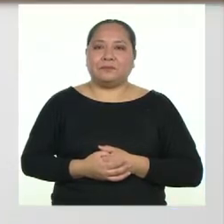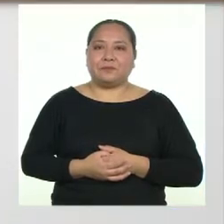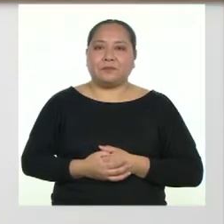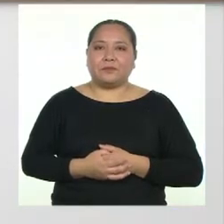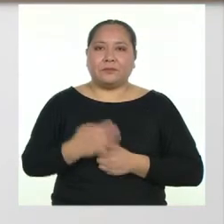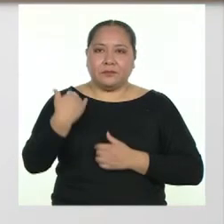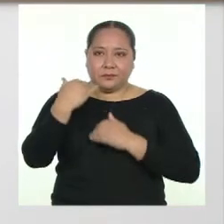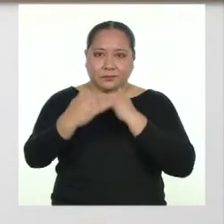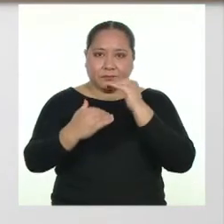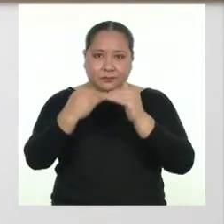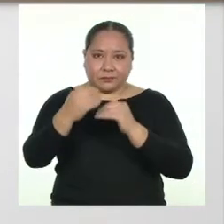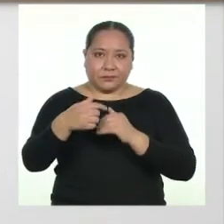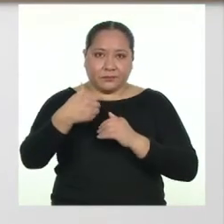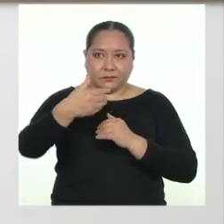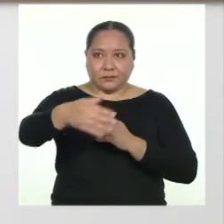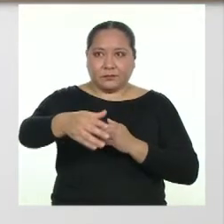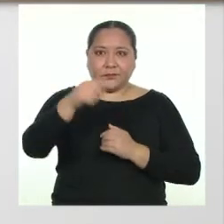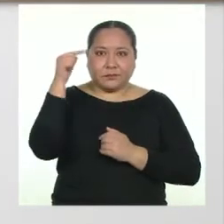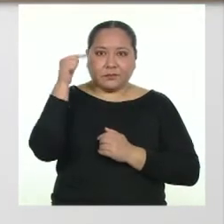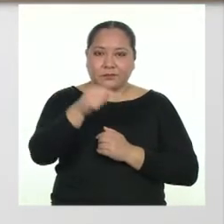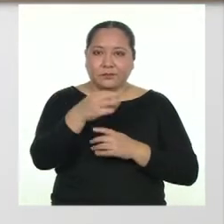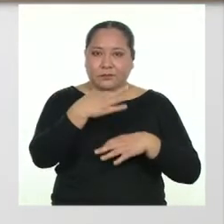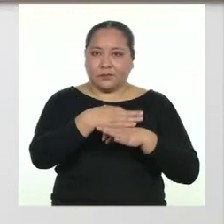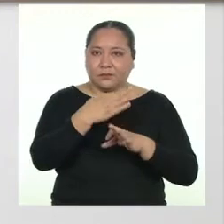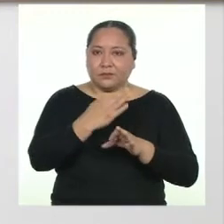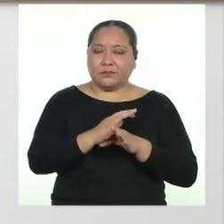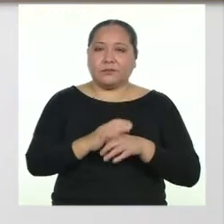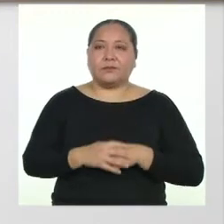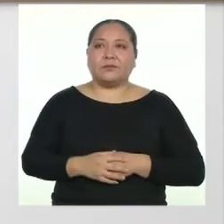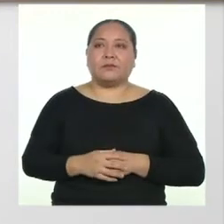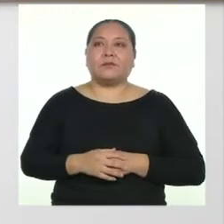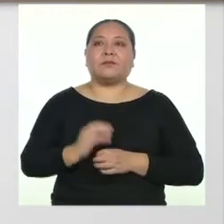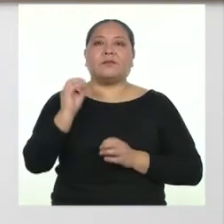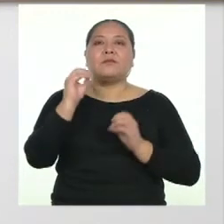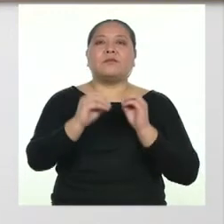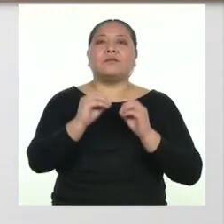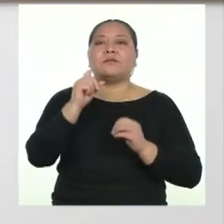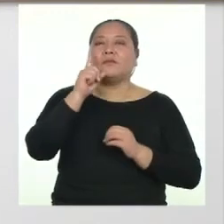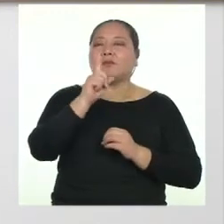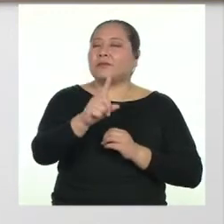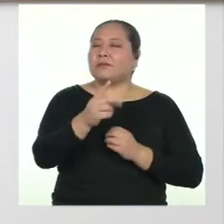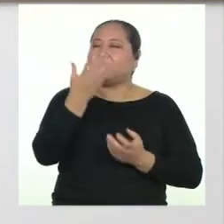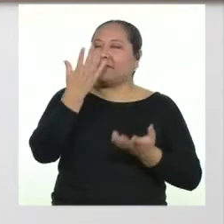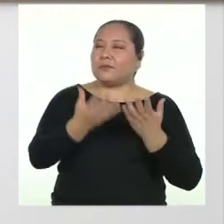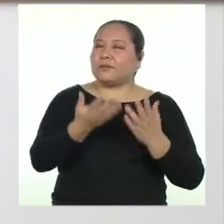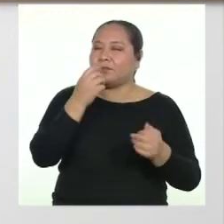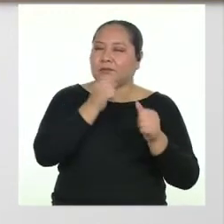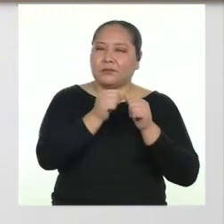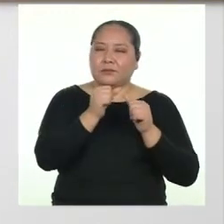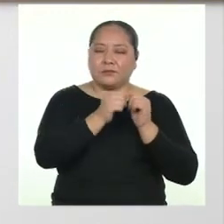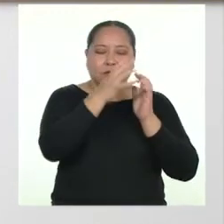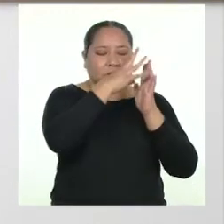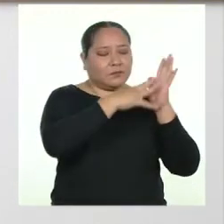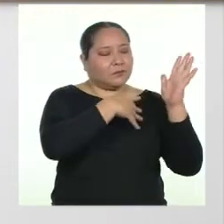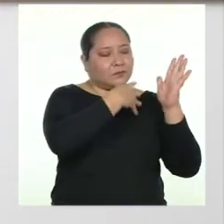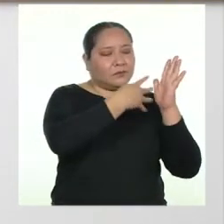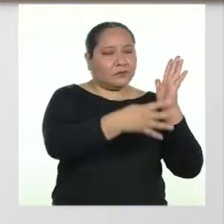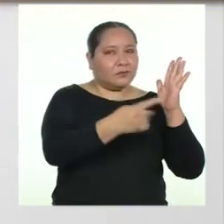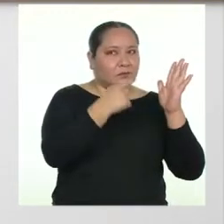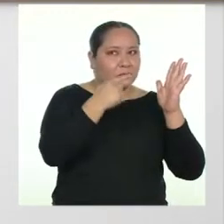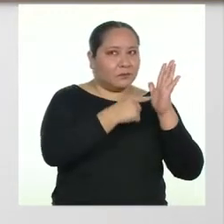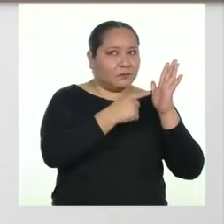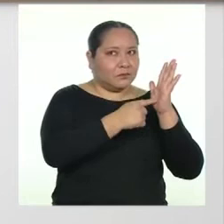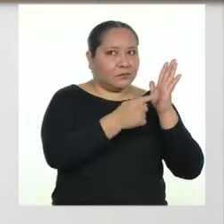El paso siguiente de nuestra estrategia será colocar unos posibles valores en una tabla. Ojo,